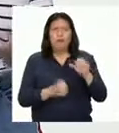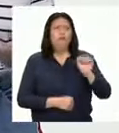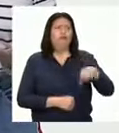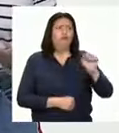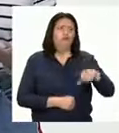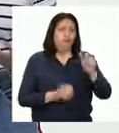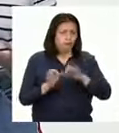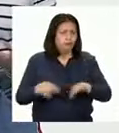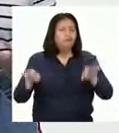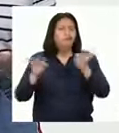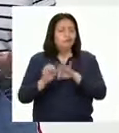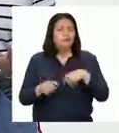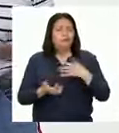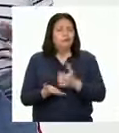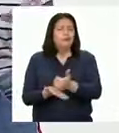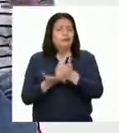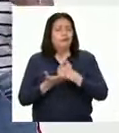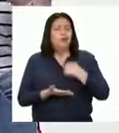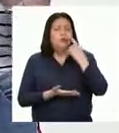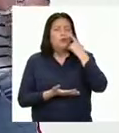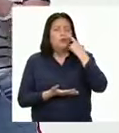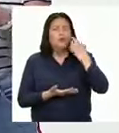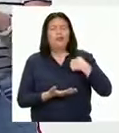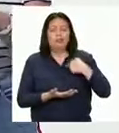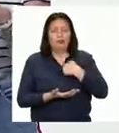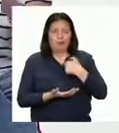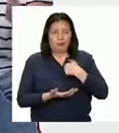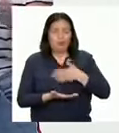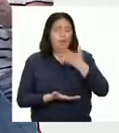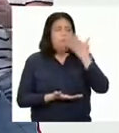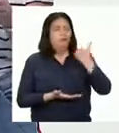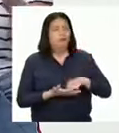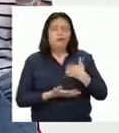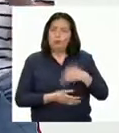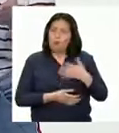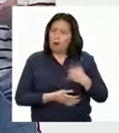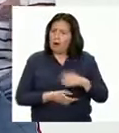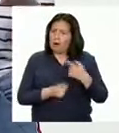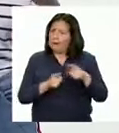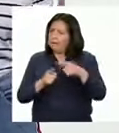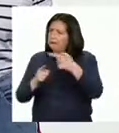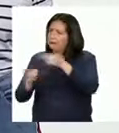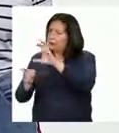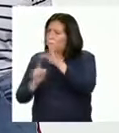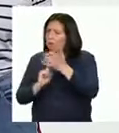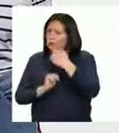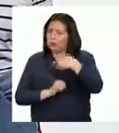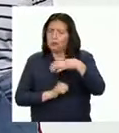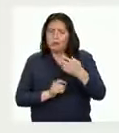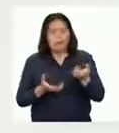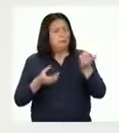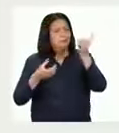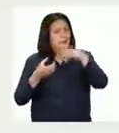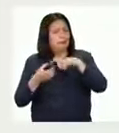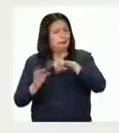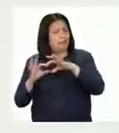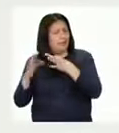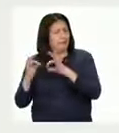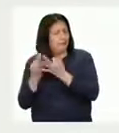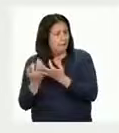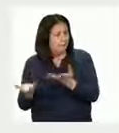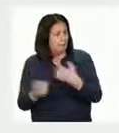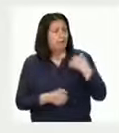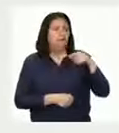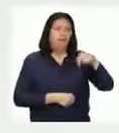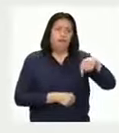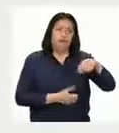importantísimo porque nos ayuda a conocernos mejor y nos permite reconocer la diversidad cultural presente en nuestras familias. Y es así